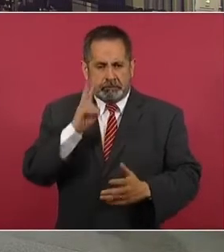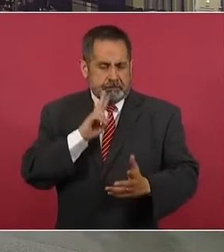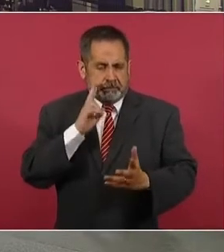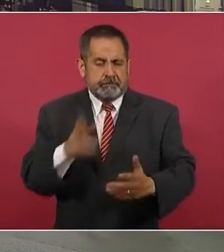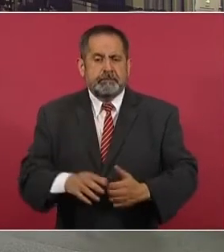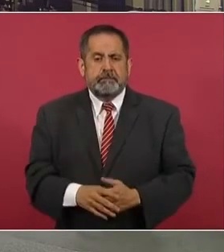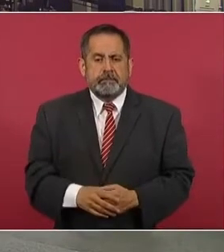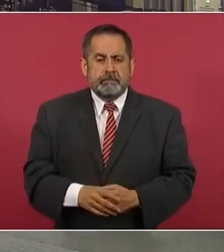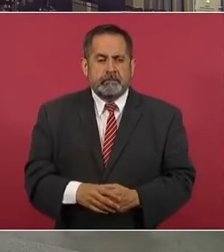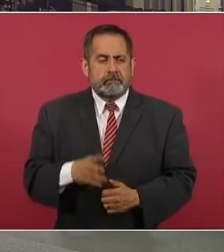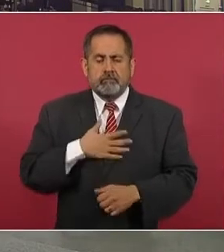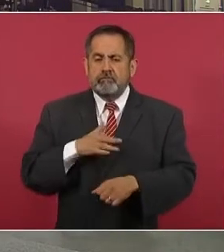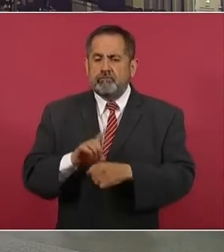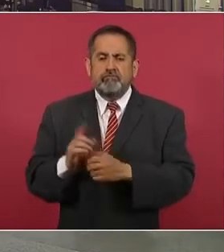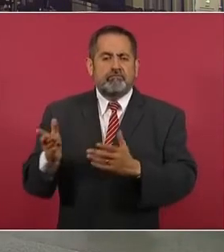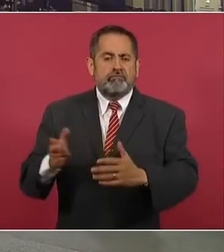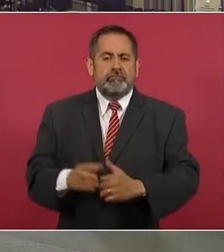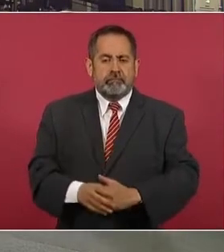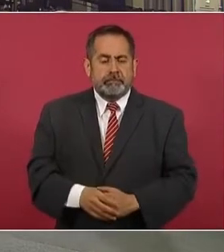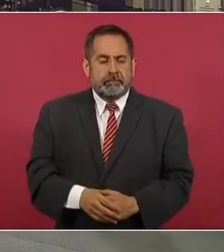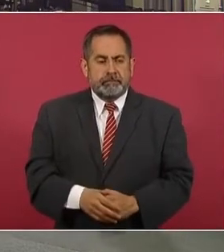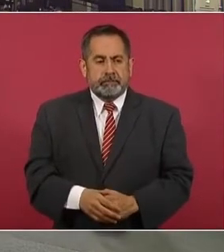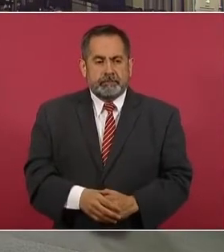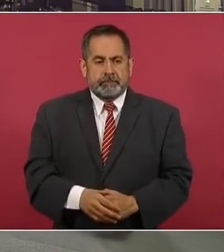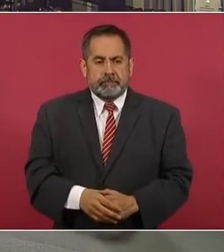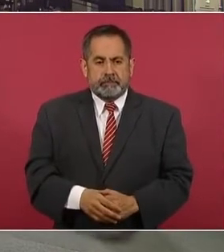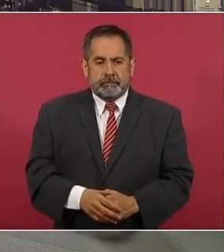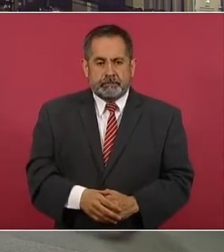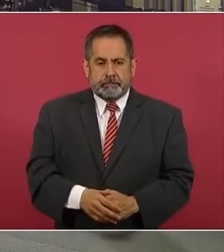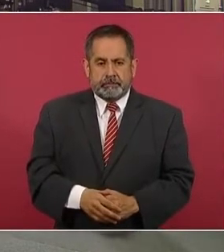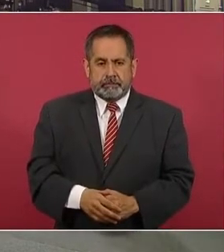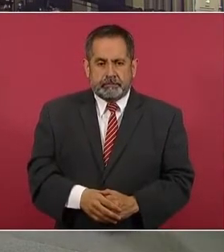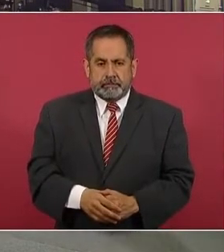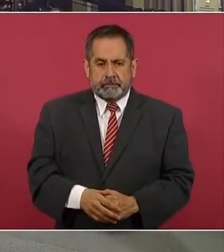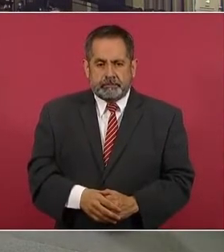muchas gracias, buen día. Muy bien. Compañera.